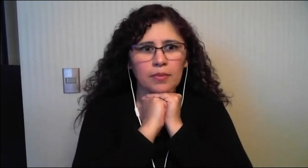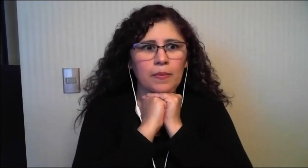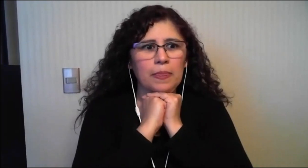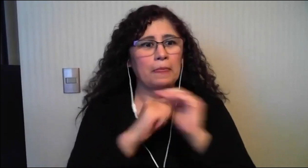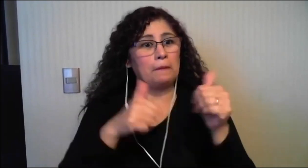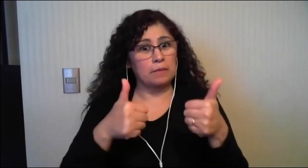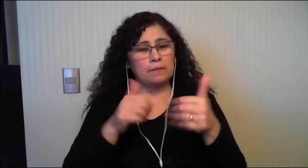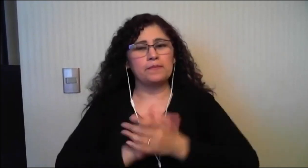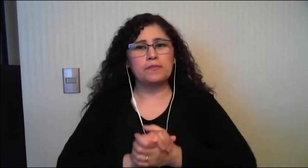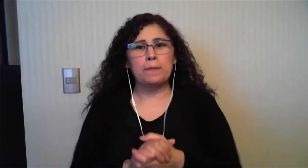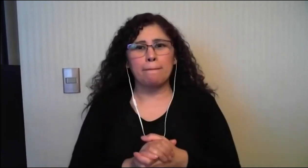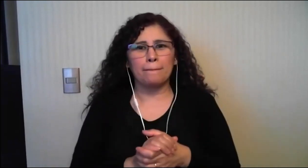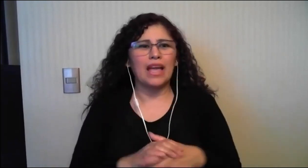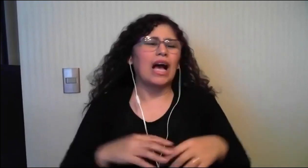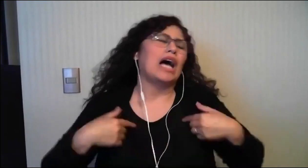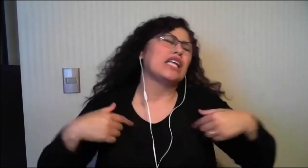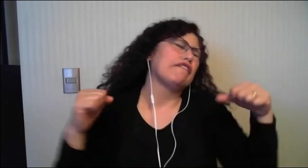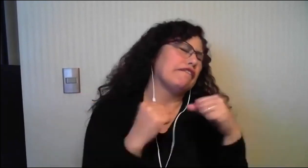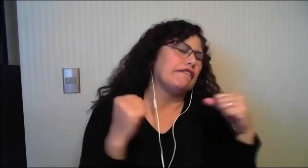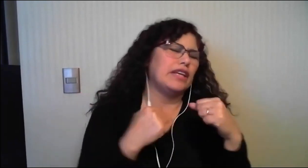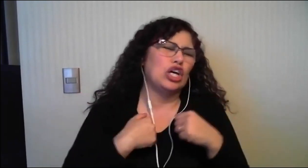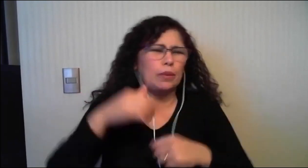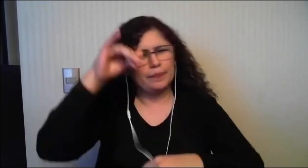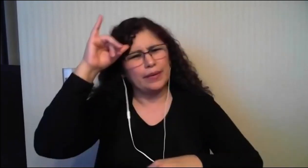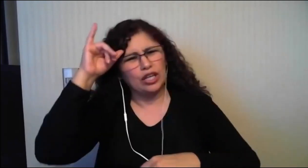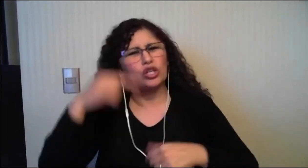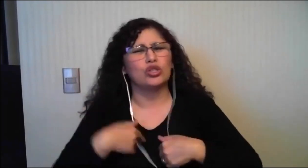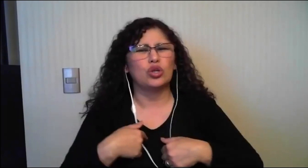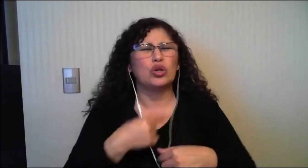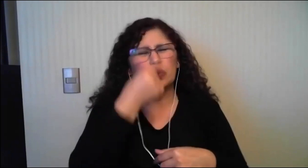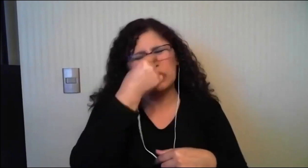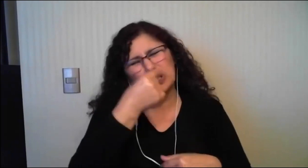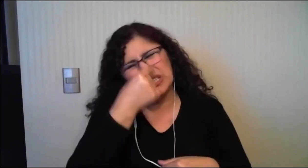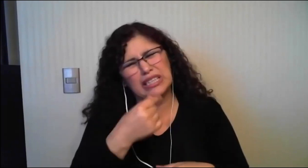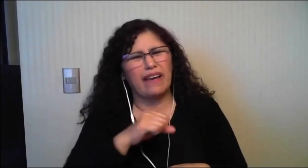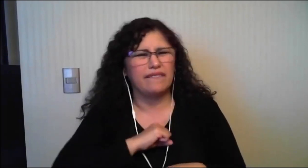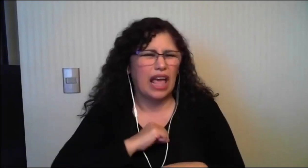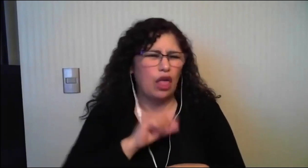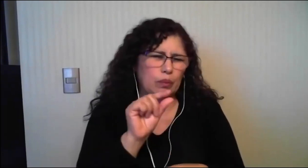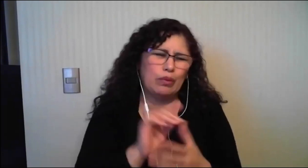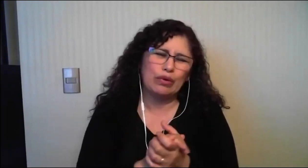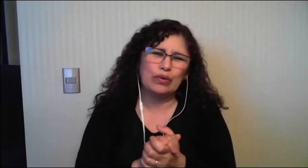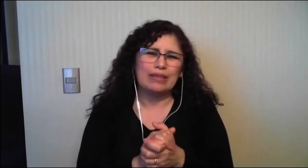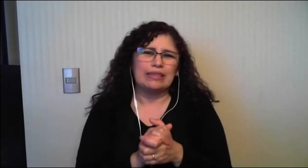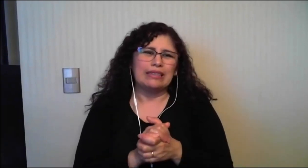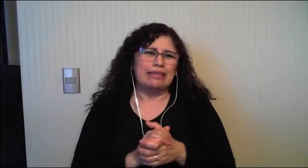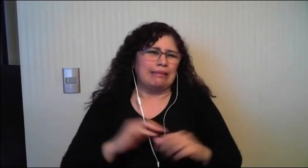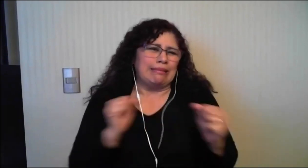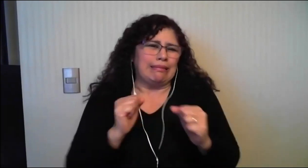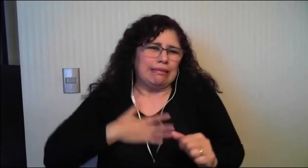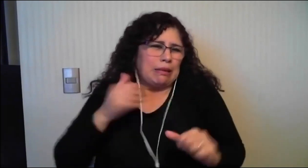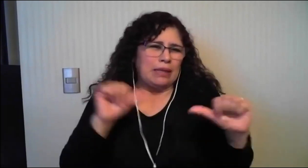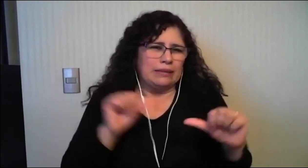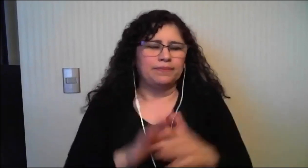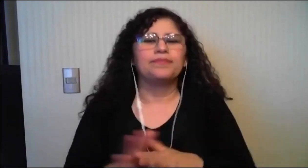Bien, voy a agregar, ay, tengo frío, estoy un poco resfriado. Voy a agregar algunas cosas de la enfermedad de